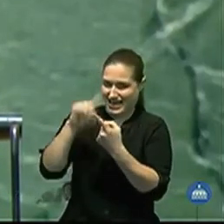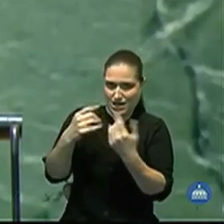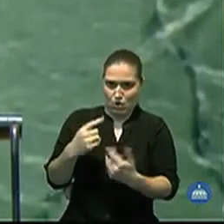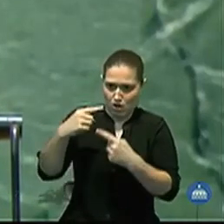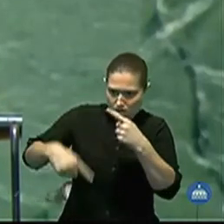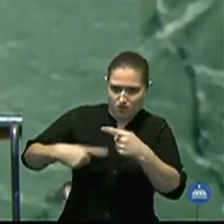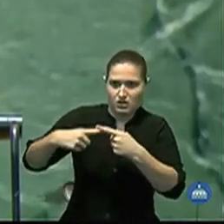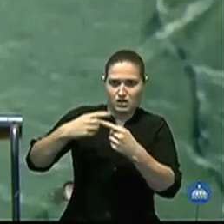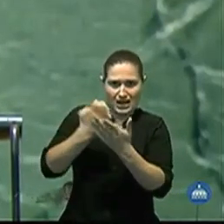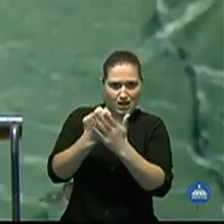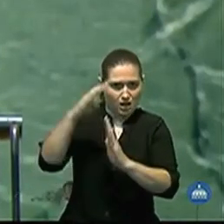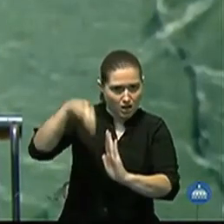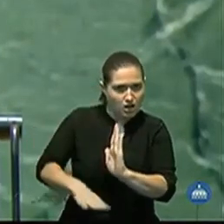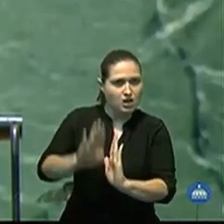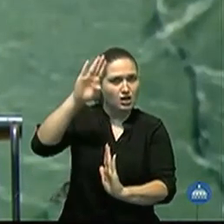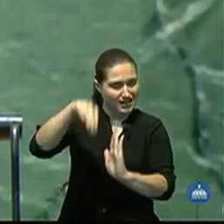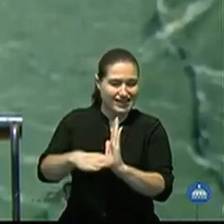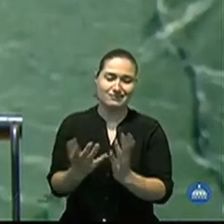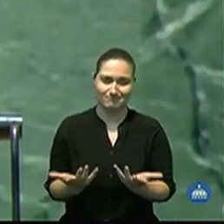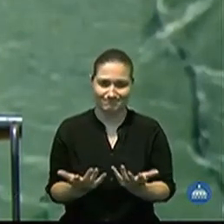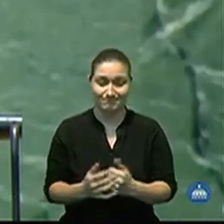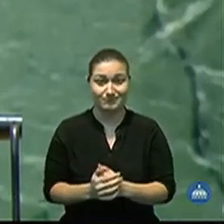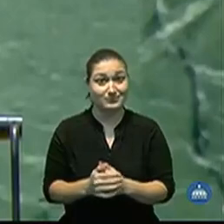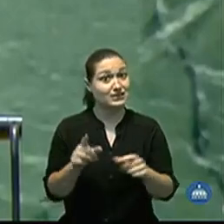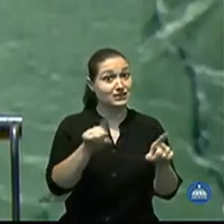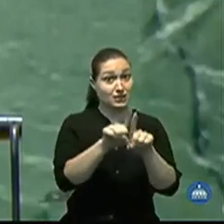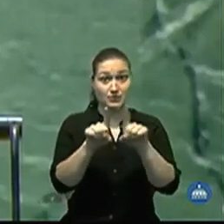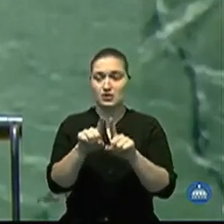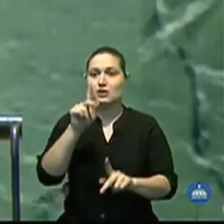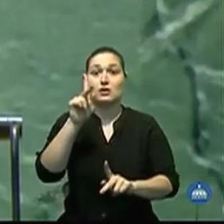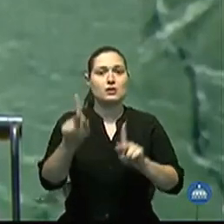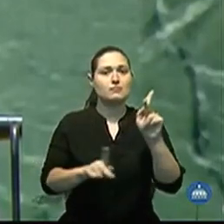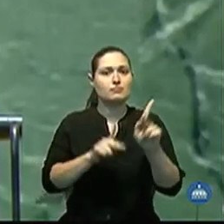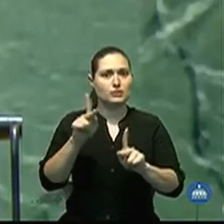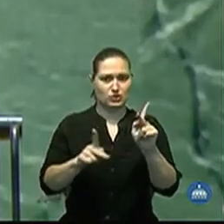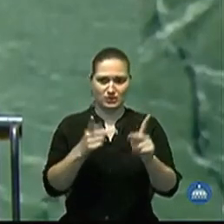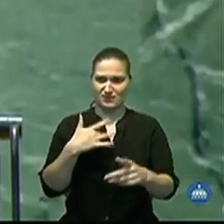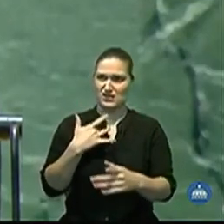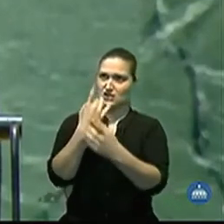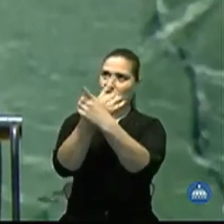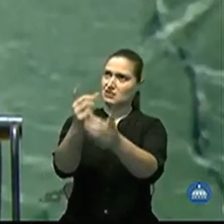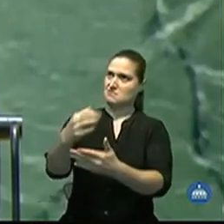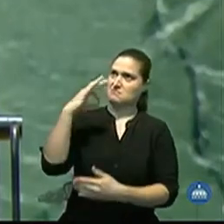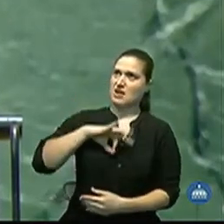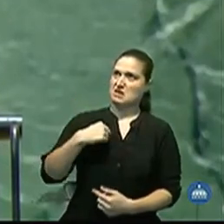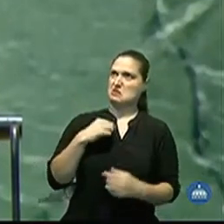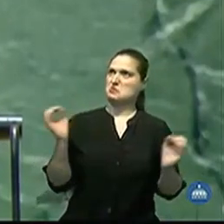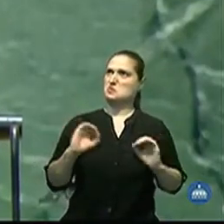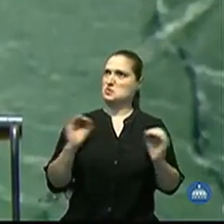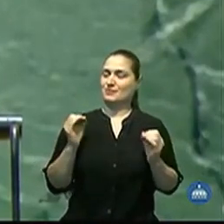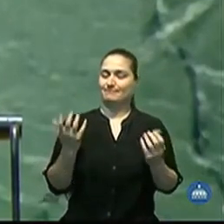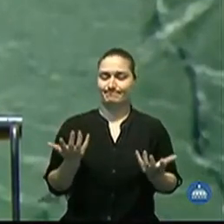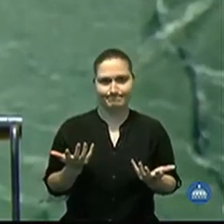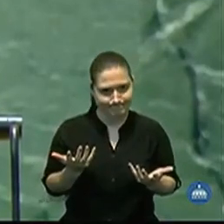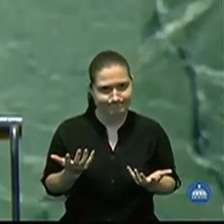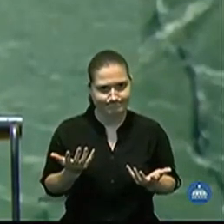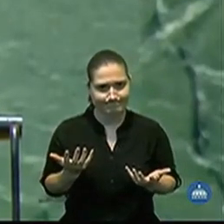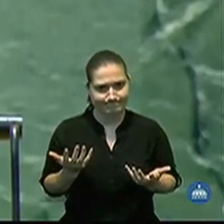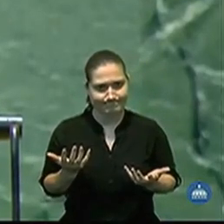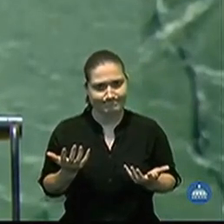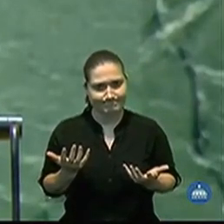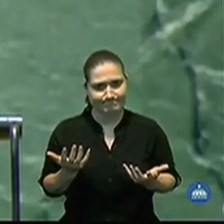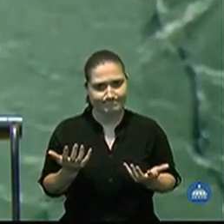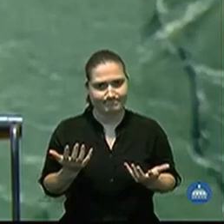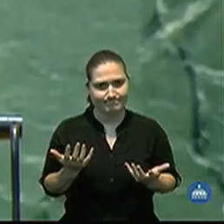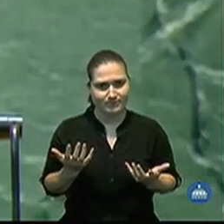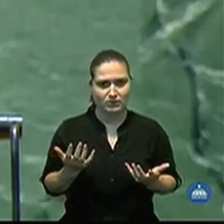importante es que los ciudadanos no perciben los beneficios tangibles de la democracia y muestran gran preocupación por el